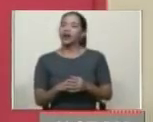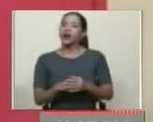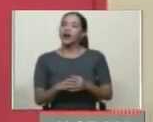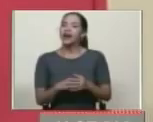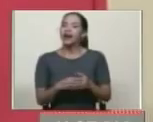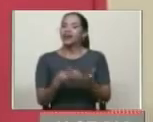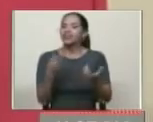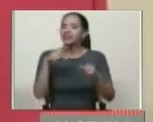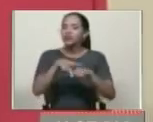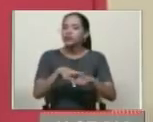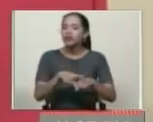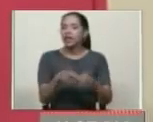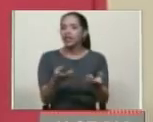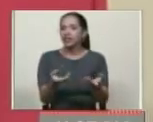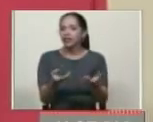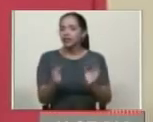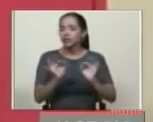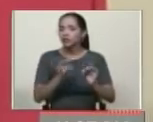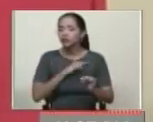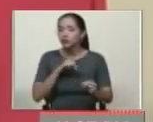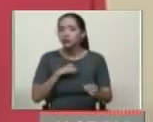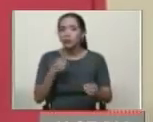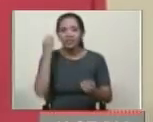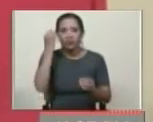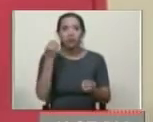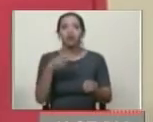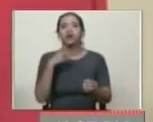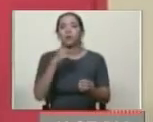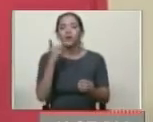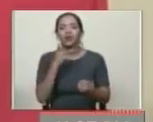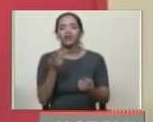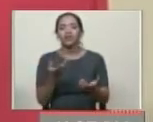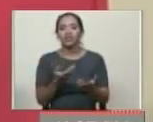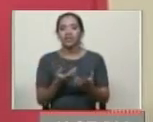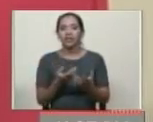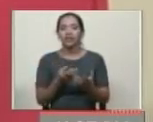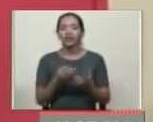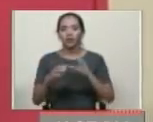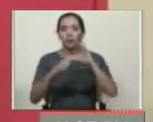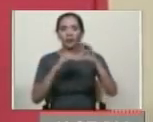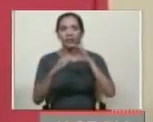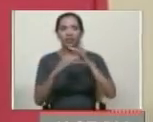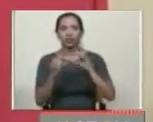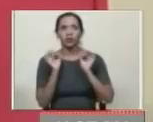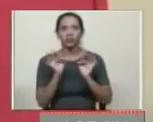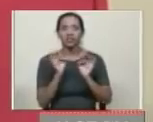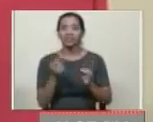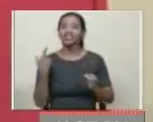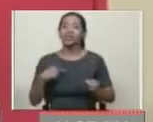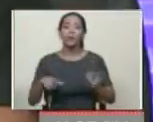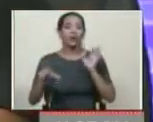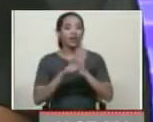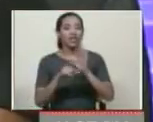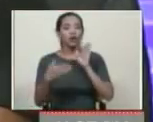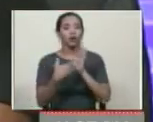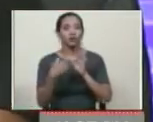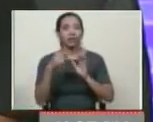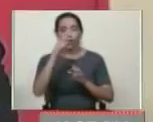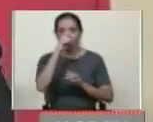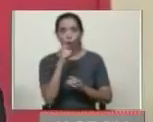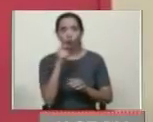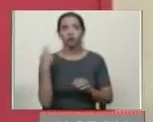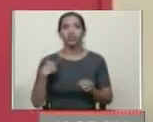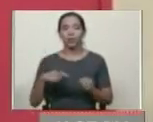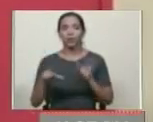comunicación, una política de comunicación que vaya, y tampoco jurídica específica, porque tenemos la ley contra el odio. ¿Está la ley contra el odio? Tenemos la ley